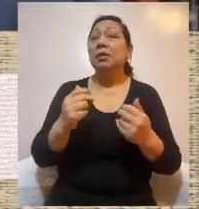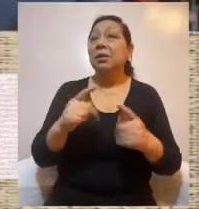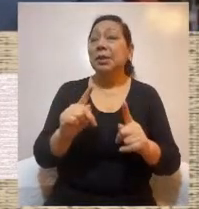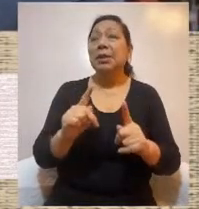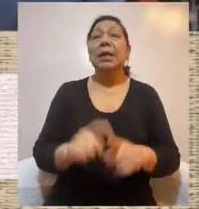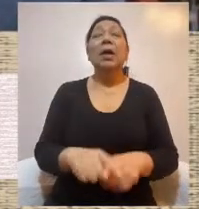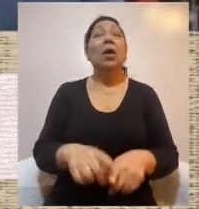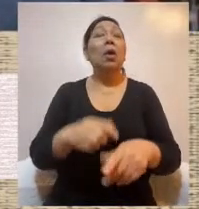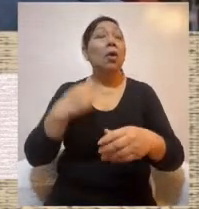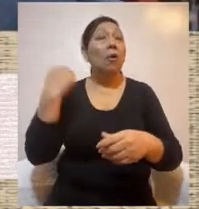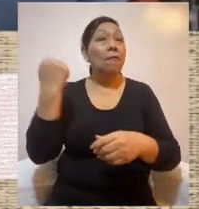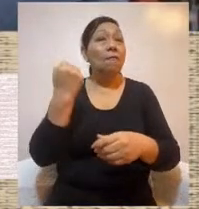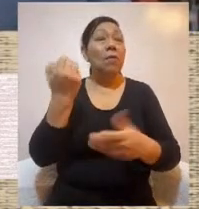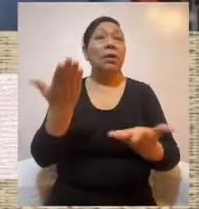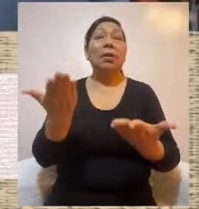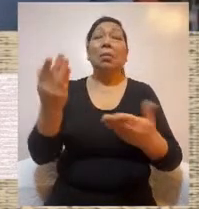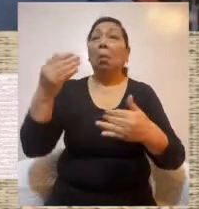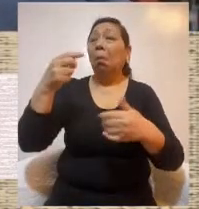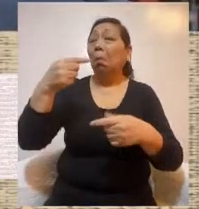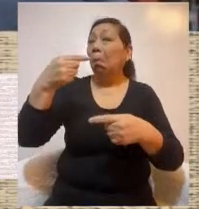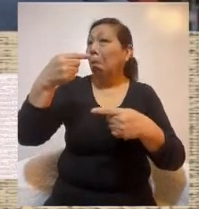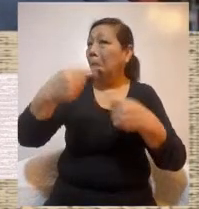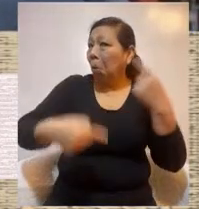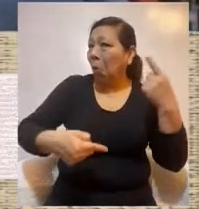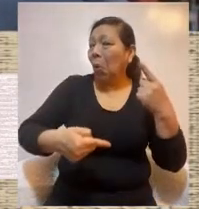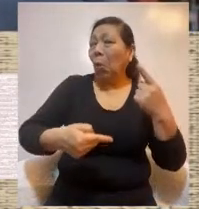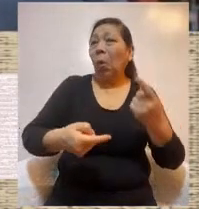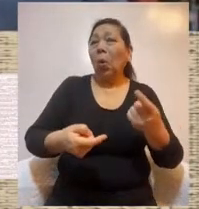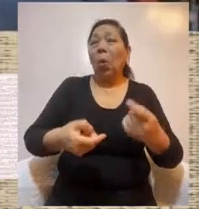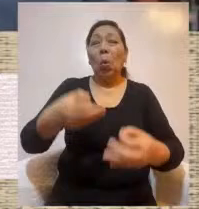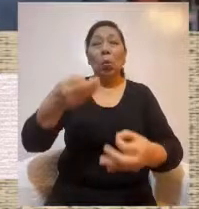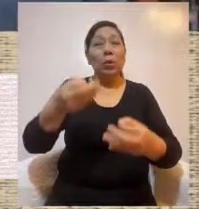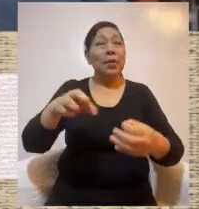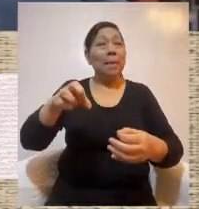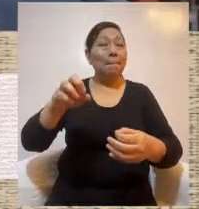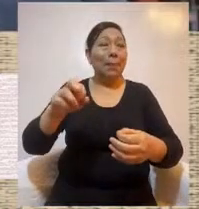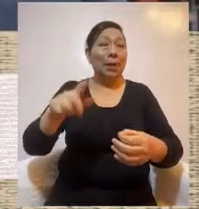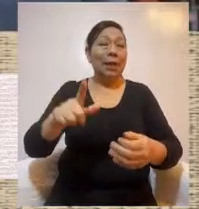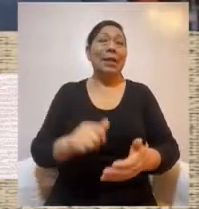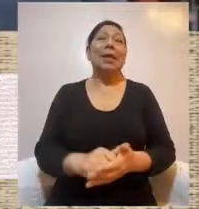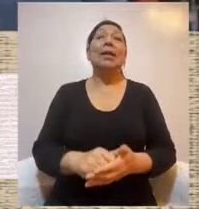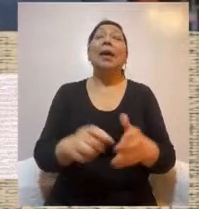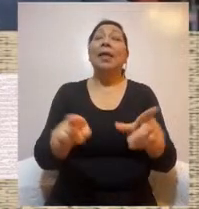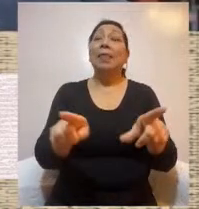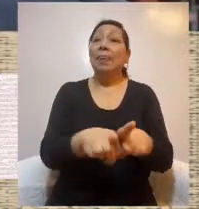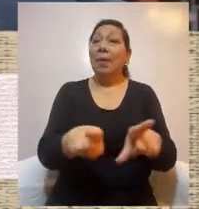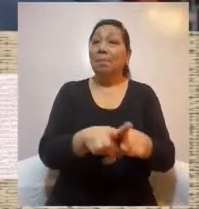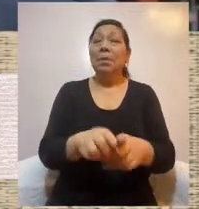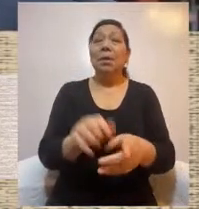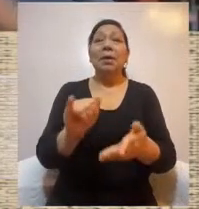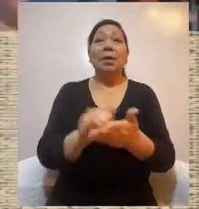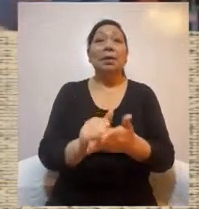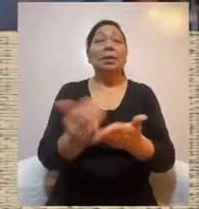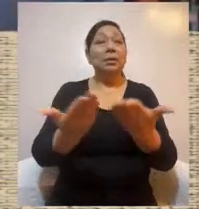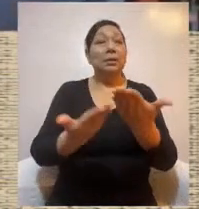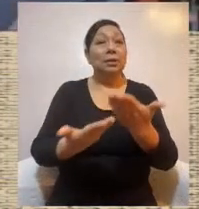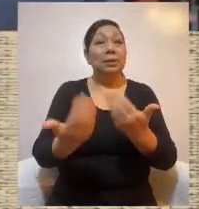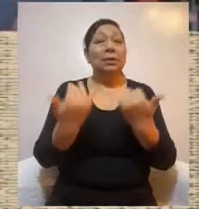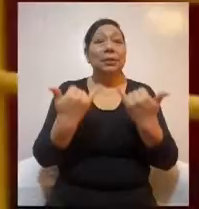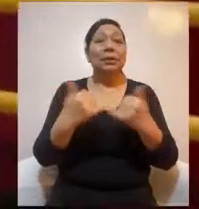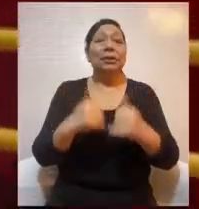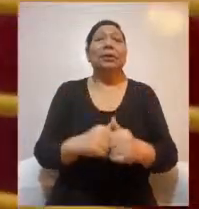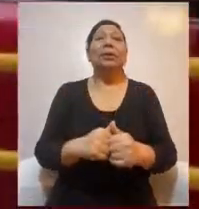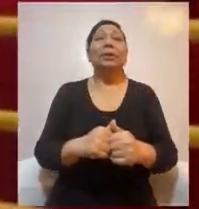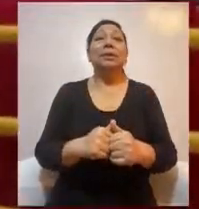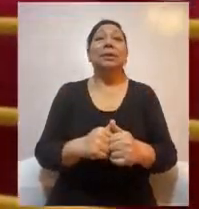esto podría generar una suerte de quiebra del sistema de justicia penal. Y también sostienen de que la recurrente, al